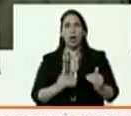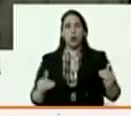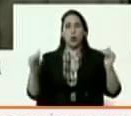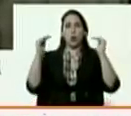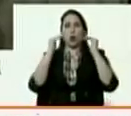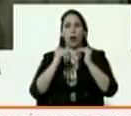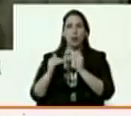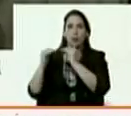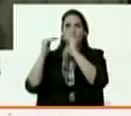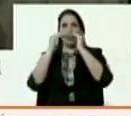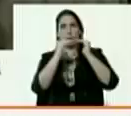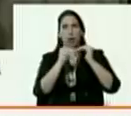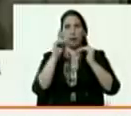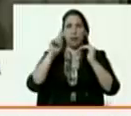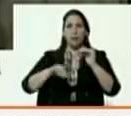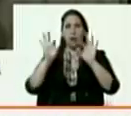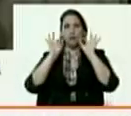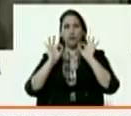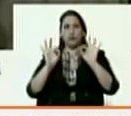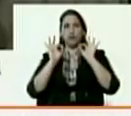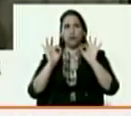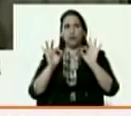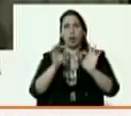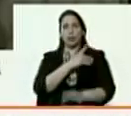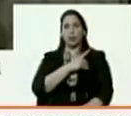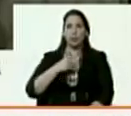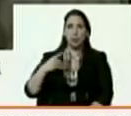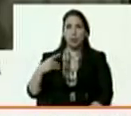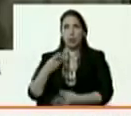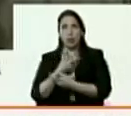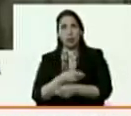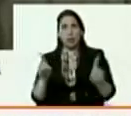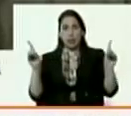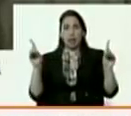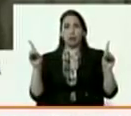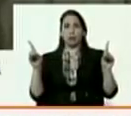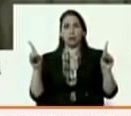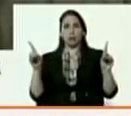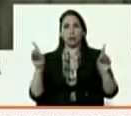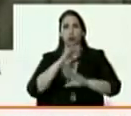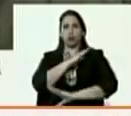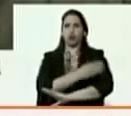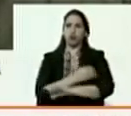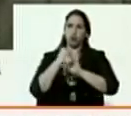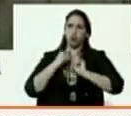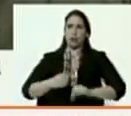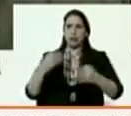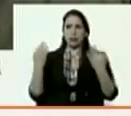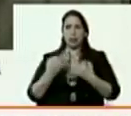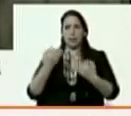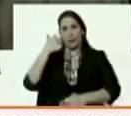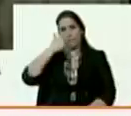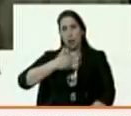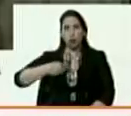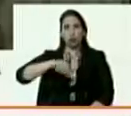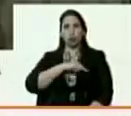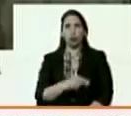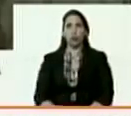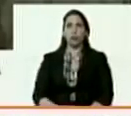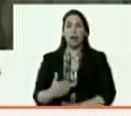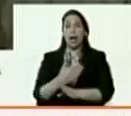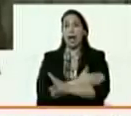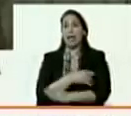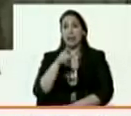muy especialmente con la dignidad e hidalguía que siempre nos ha caracterizado. Ante esta